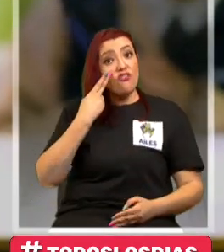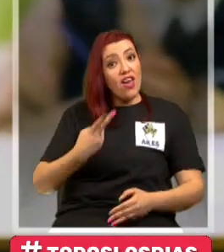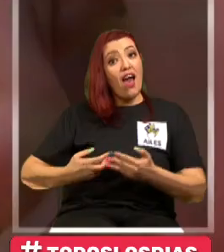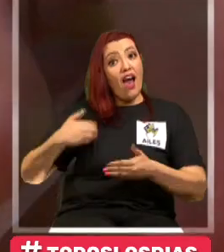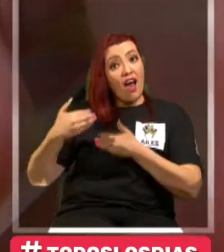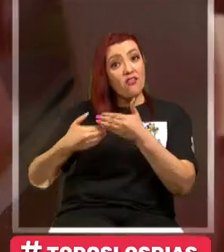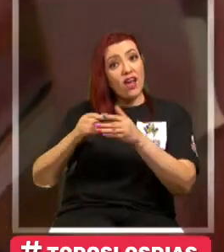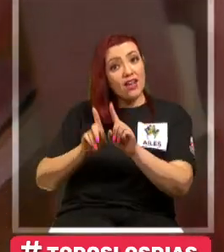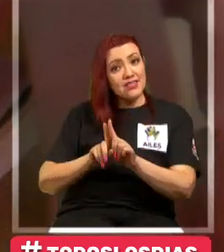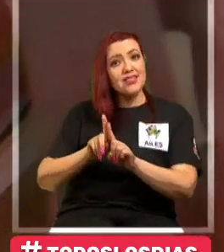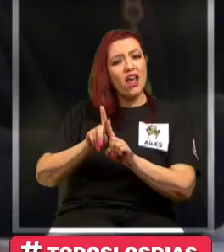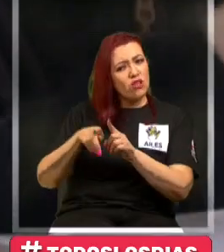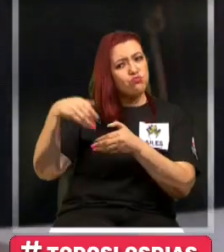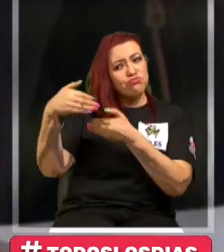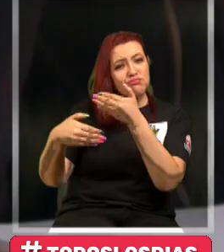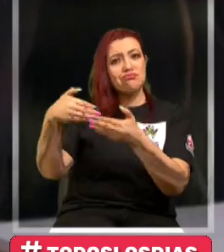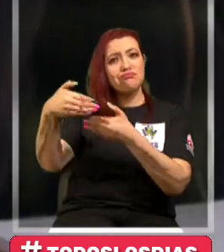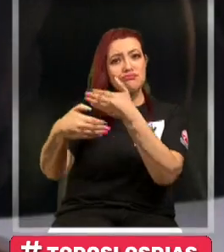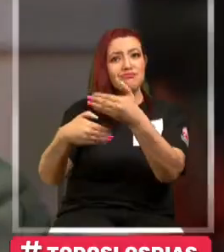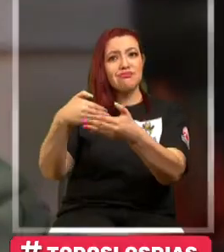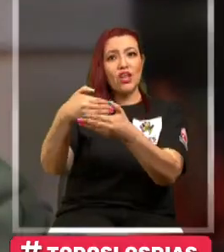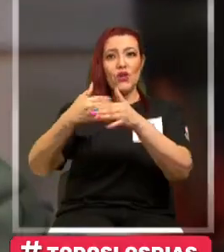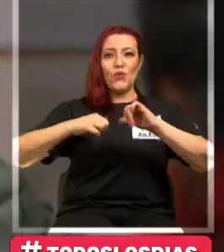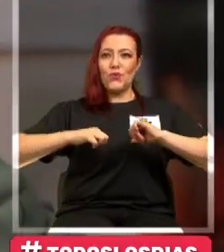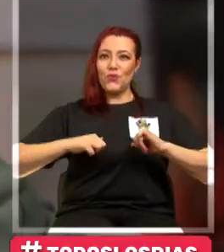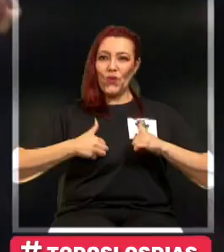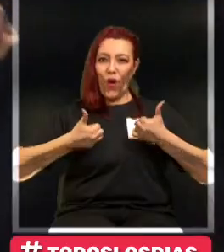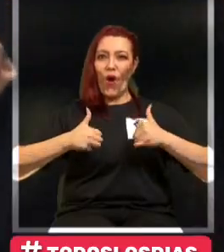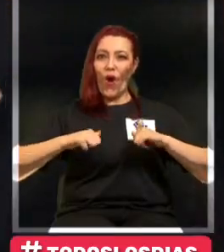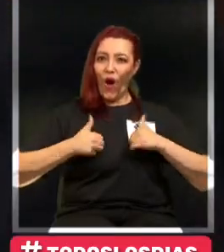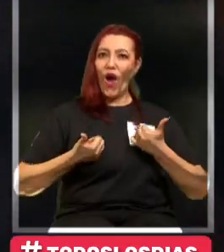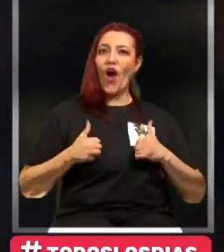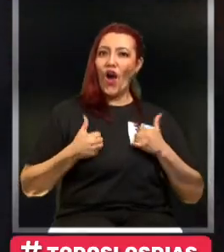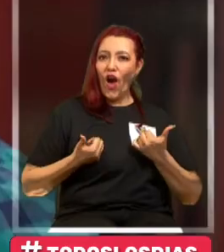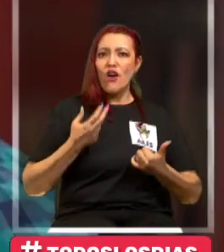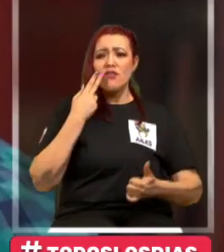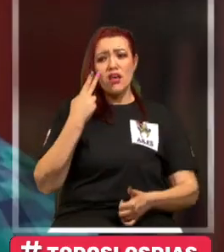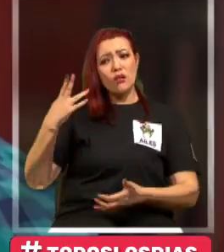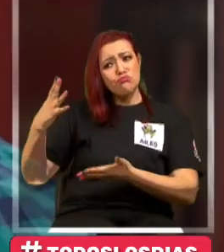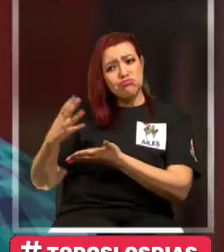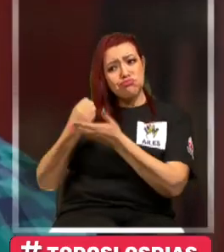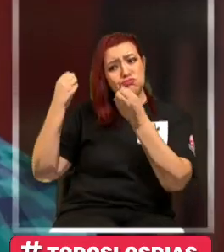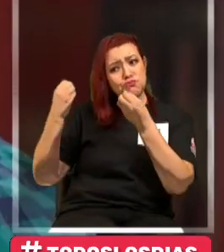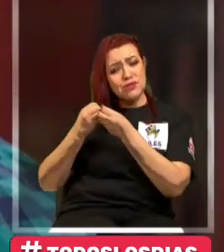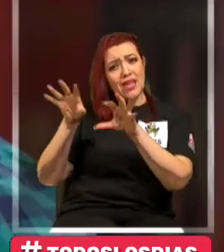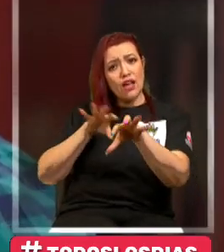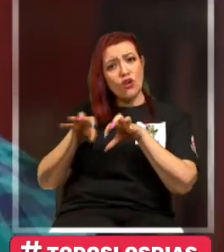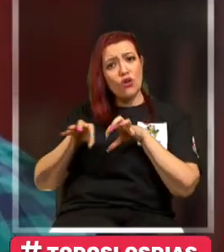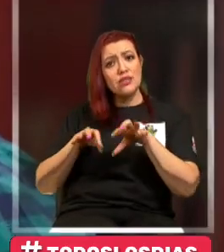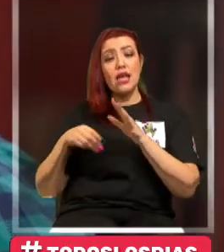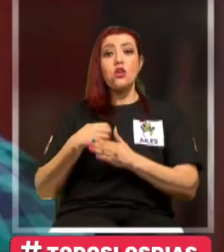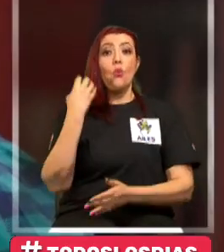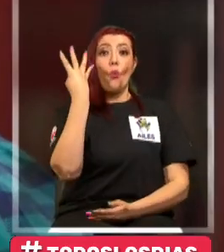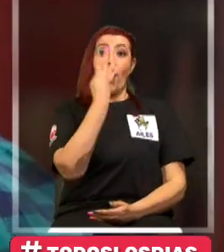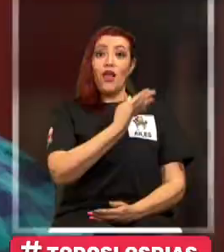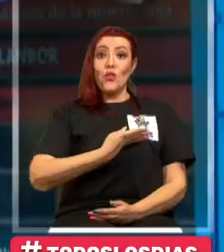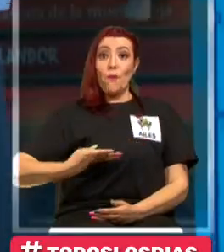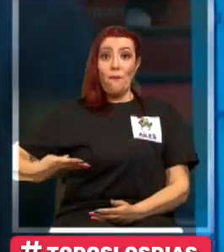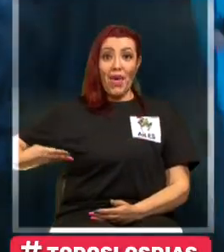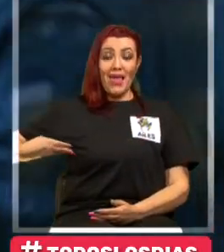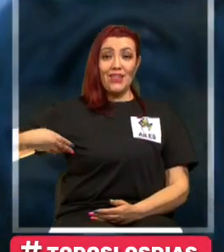uno lo ve creciendo como un adolescente, un joven. Ya era logrado cuántas cosas. Yo planeo salir de cuarto medio